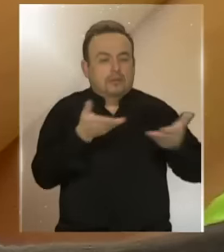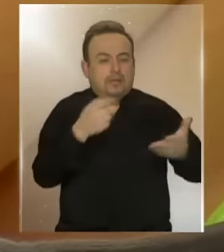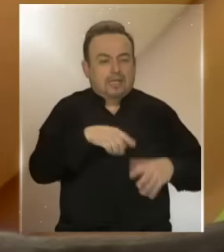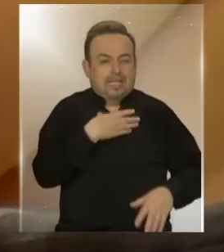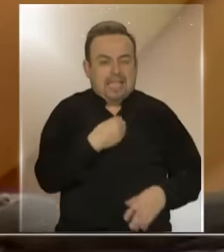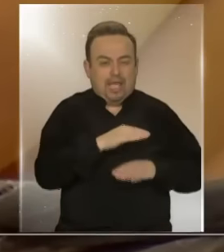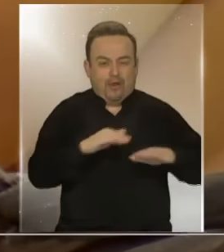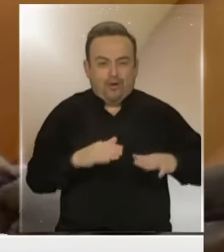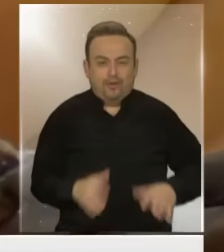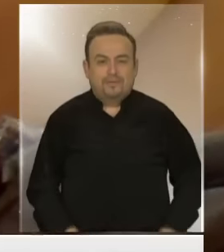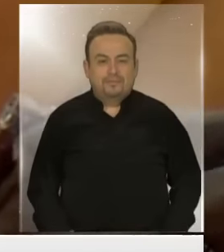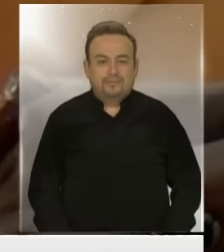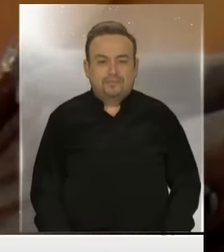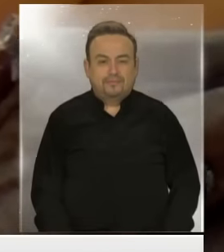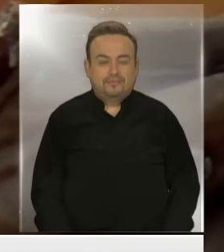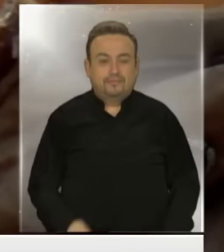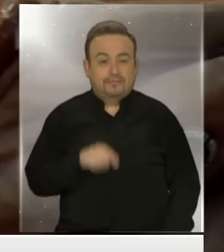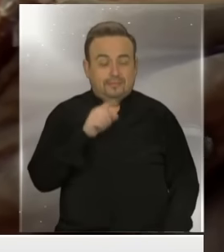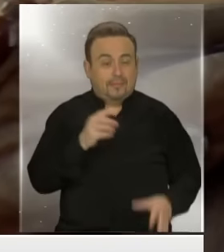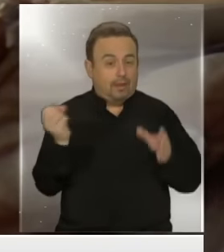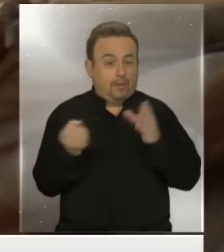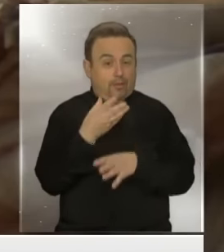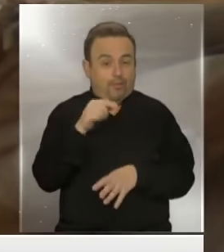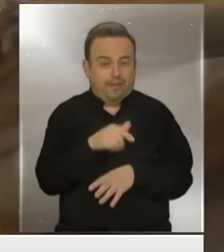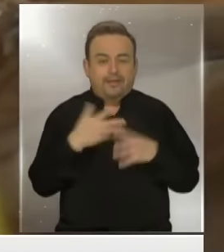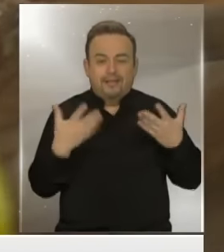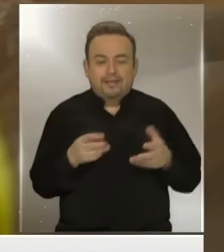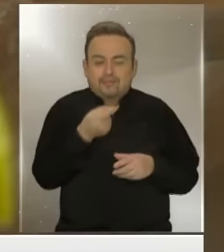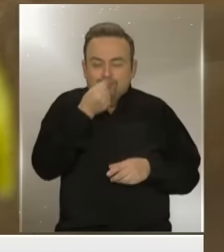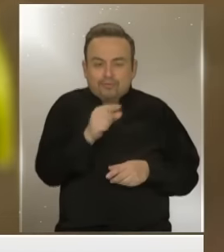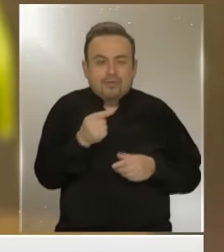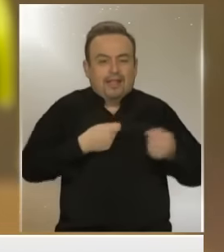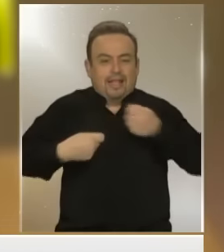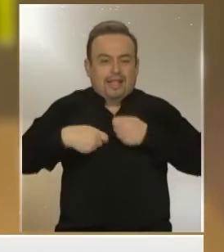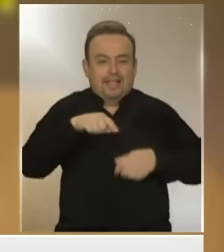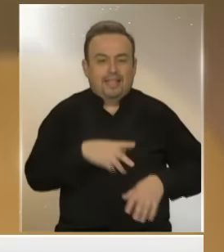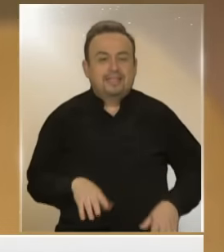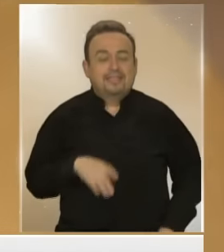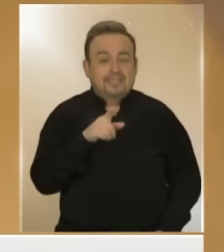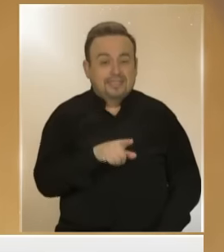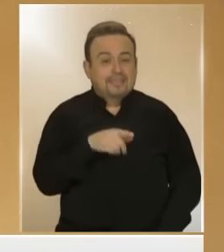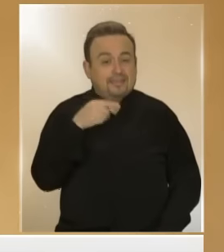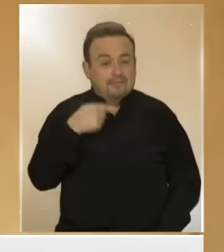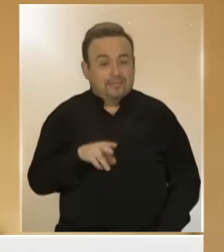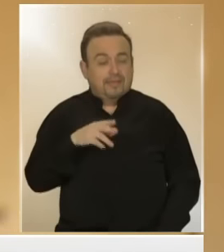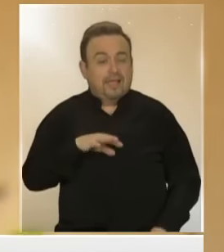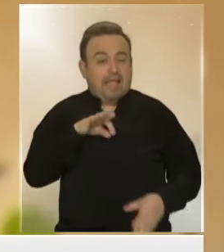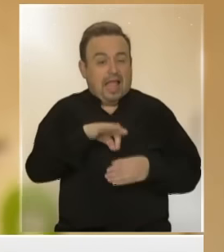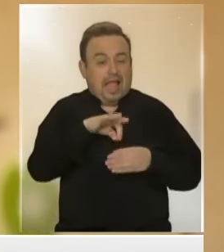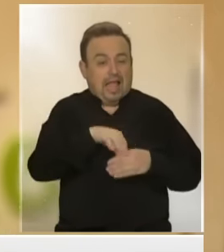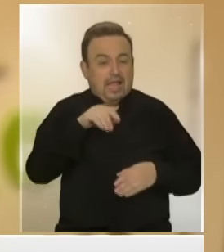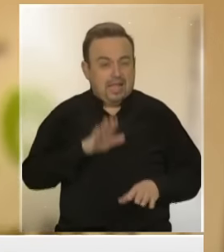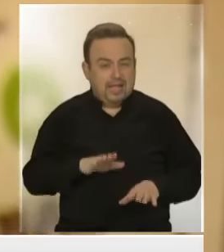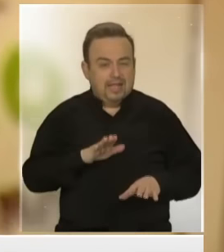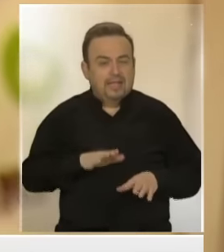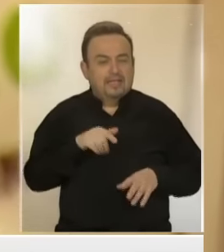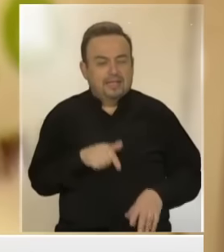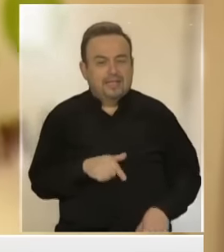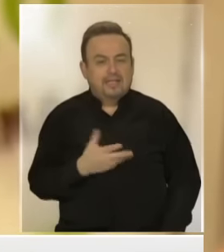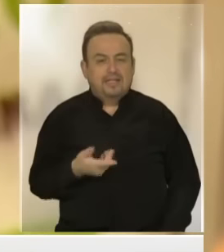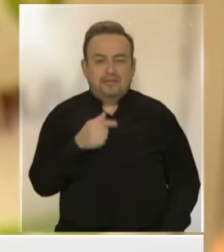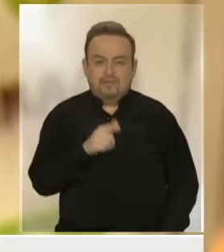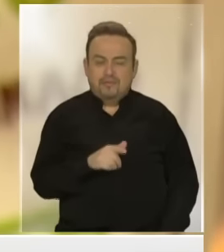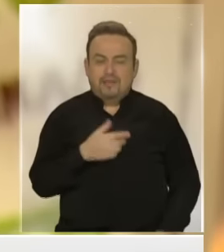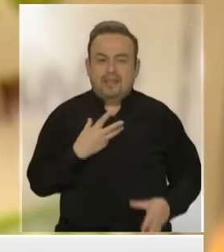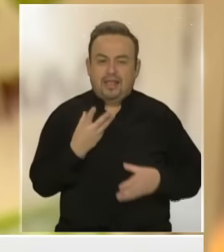hijos. Una innovación que recién sale al mercado y que proviene de la agricultura orgánica y sustentable